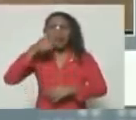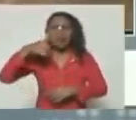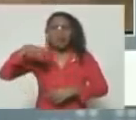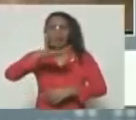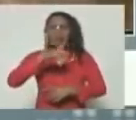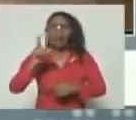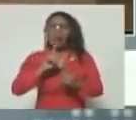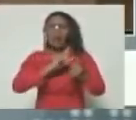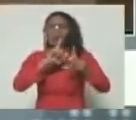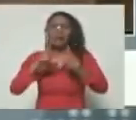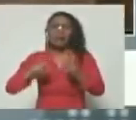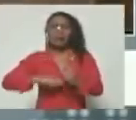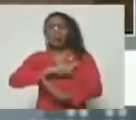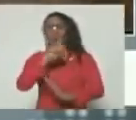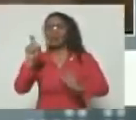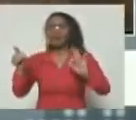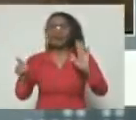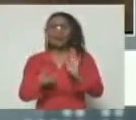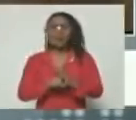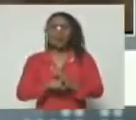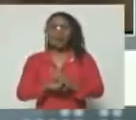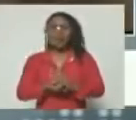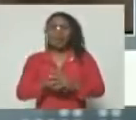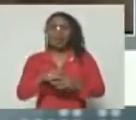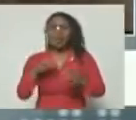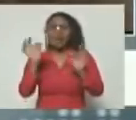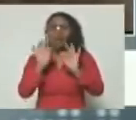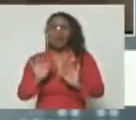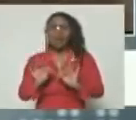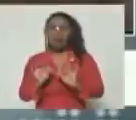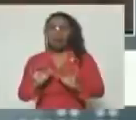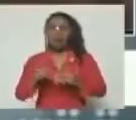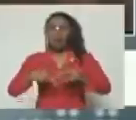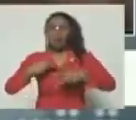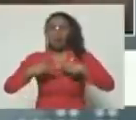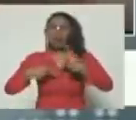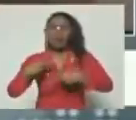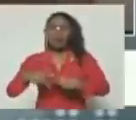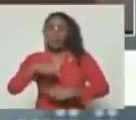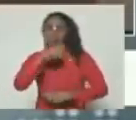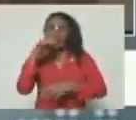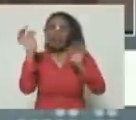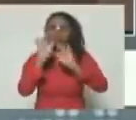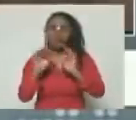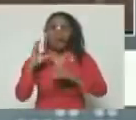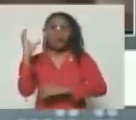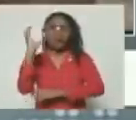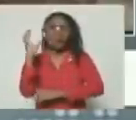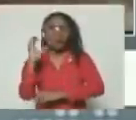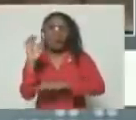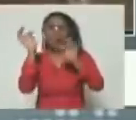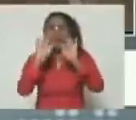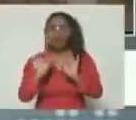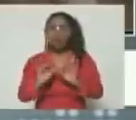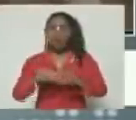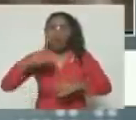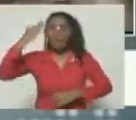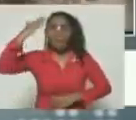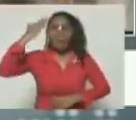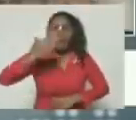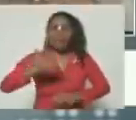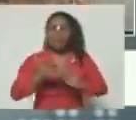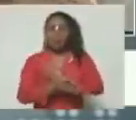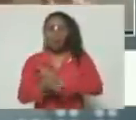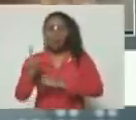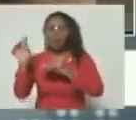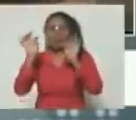laboratorio completico con toda la sustancia para la producción de droga. El modelo colombiano, el modelo paramilitar, el